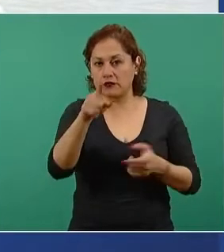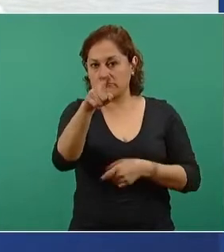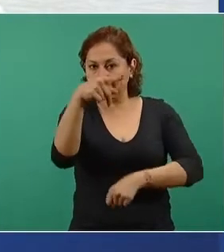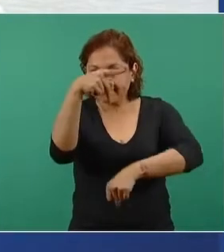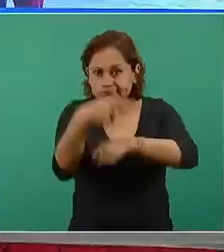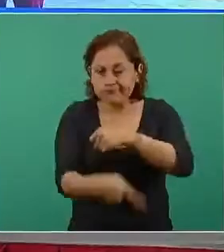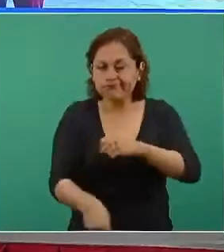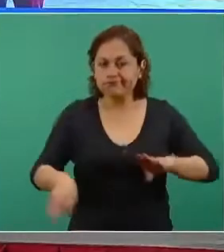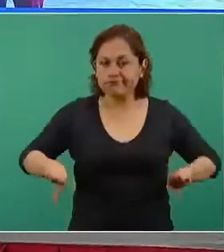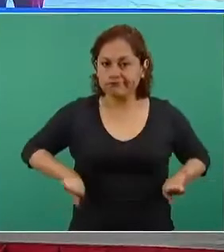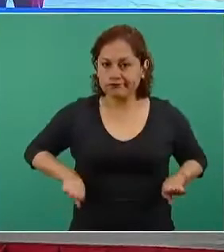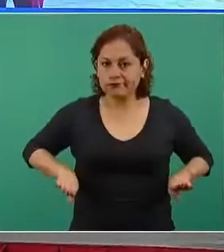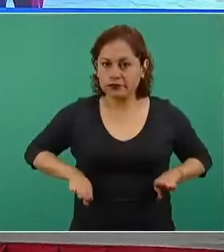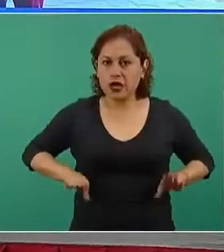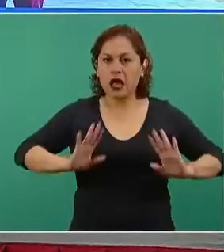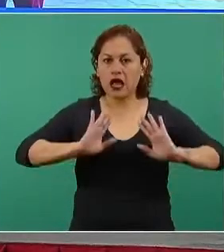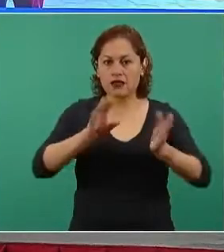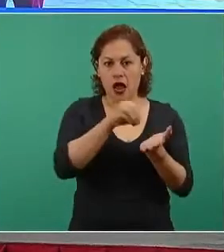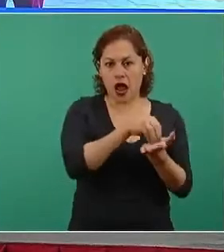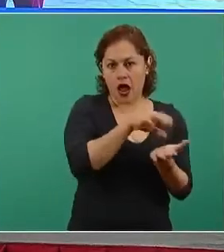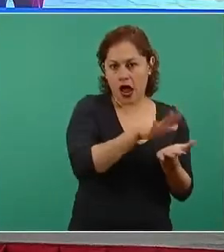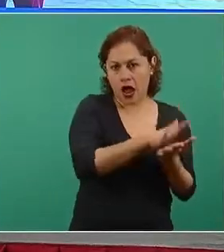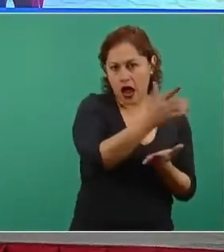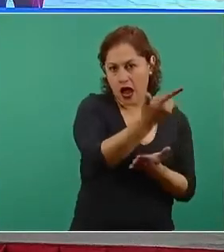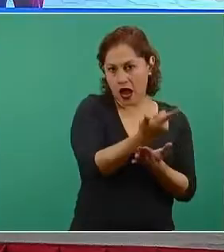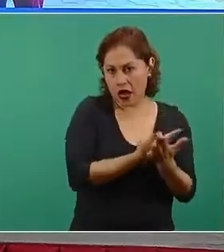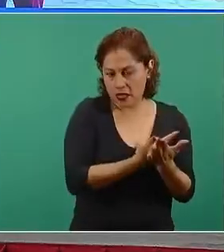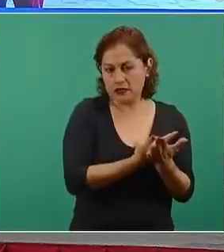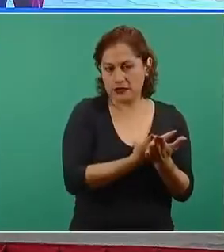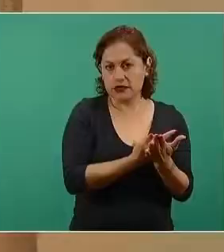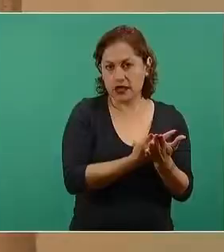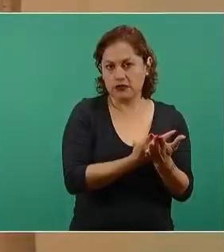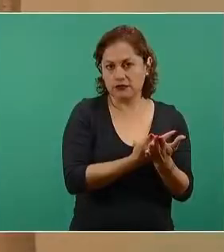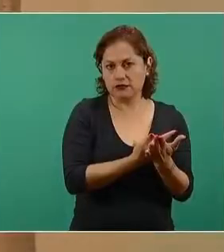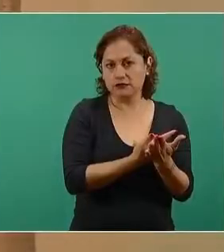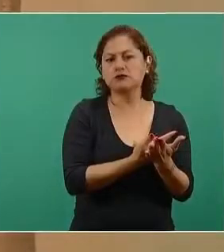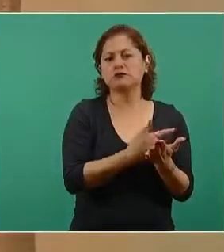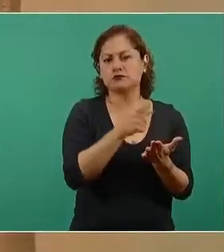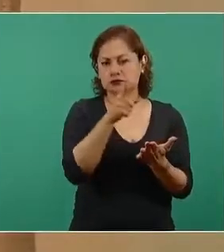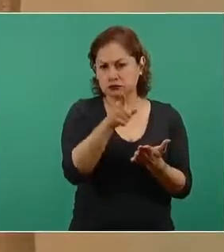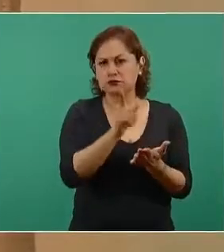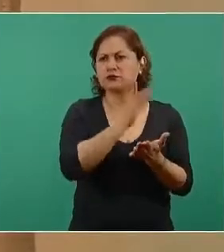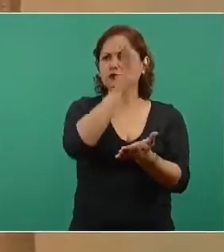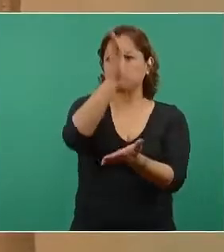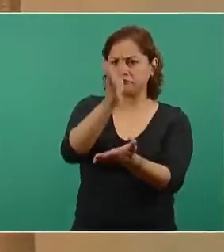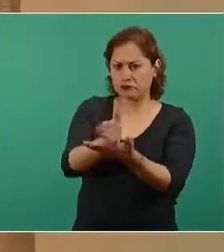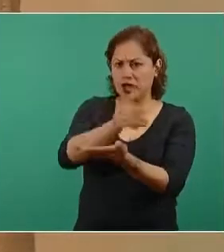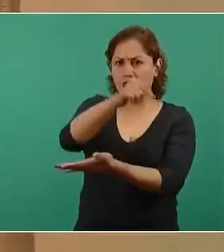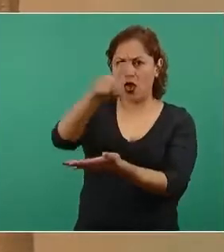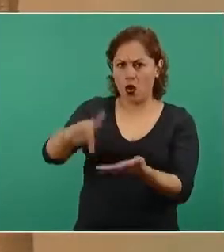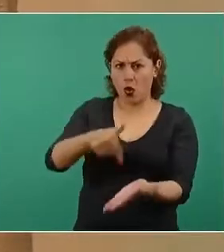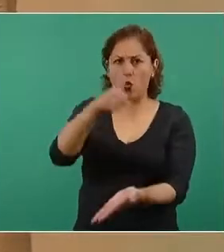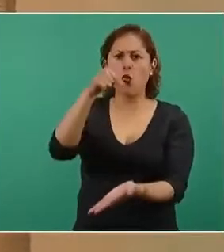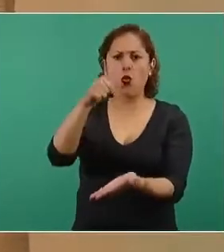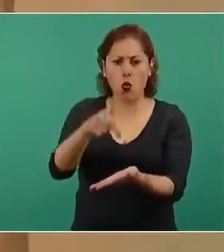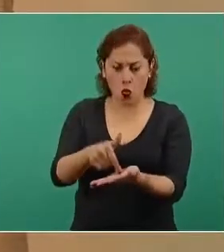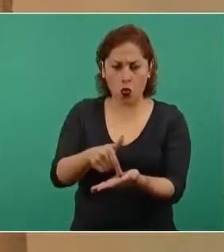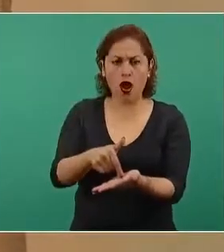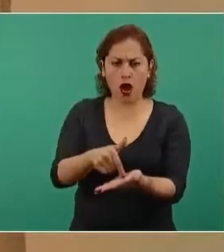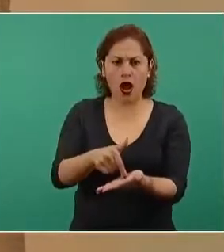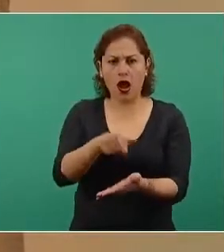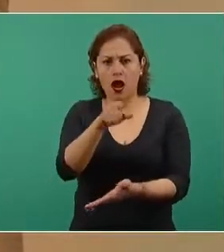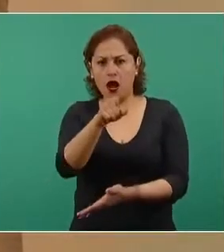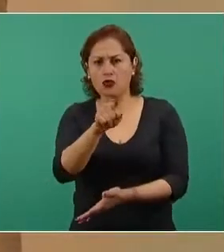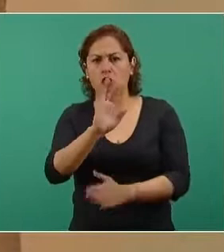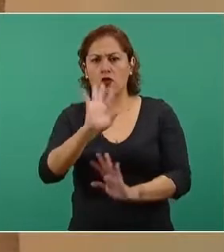riesgo y que ya te encuentras en este momento identificado para que te vacunes, pues acude a la unidad que se te ha